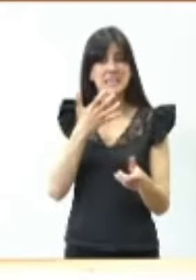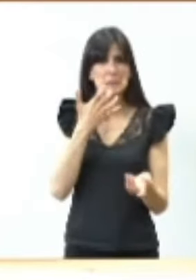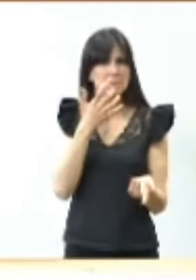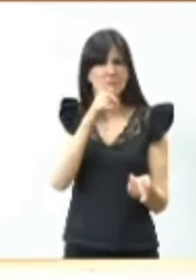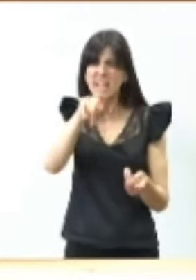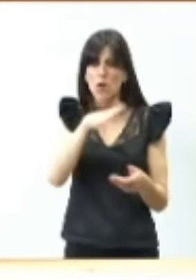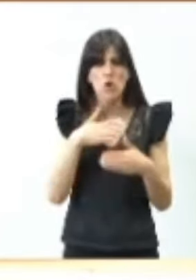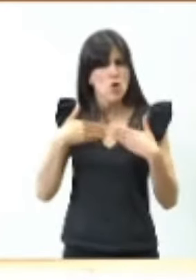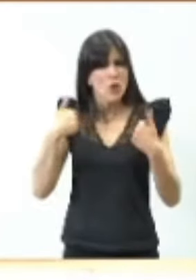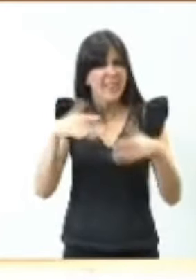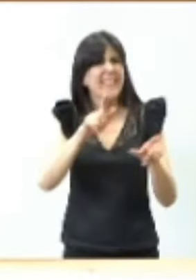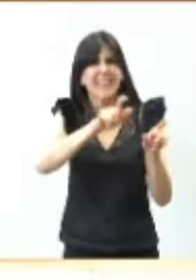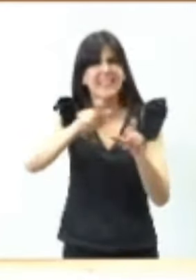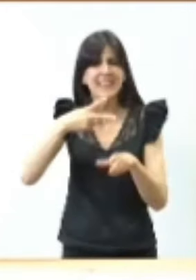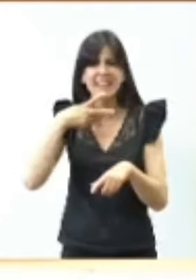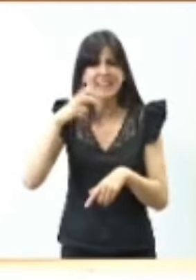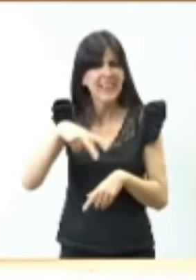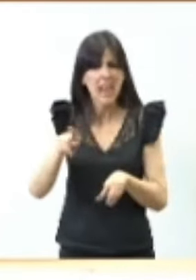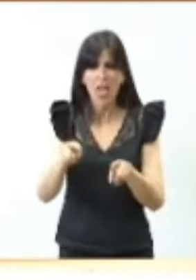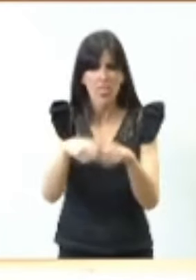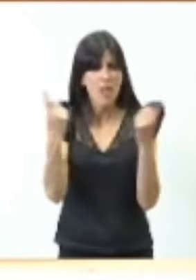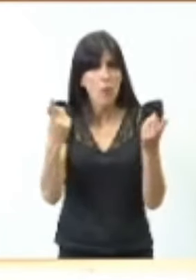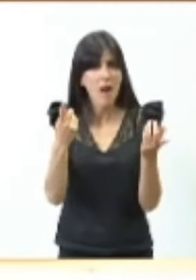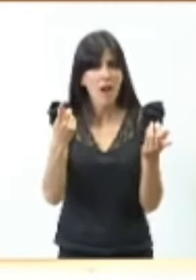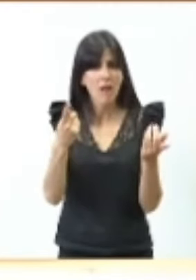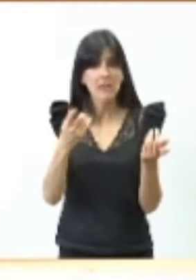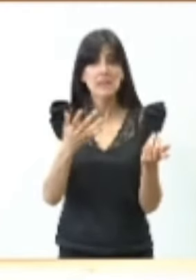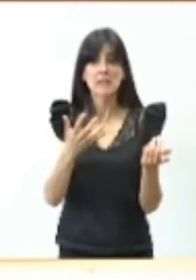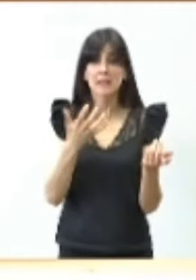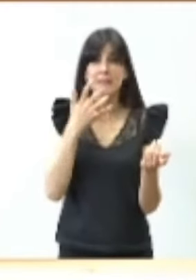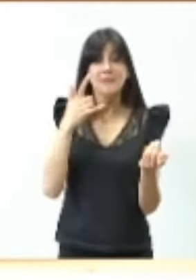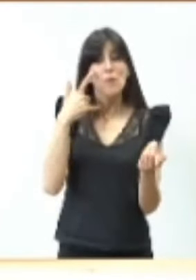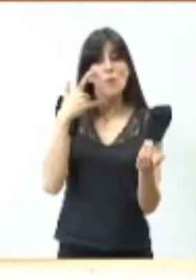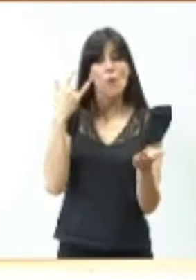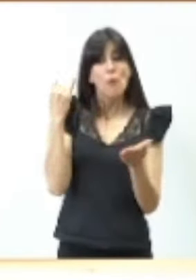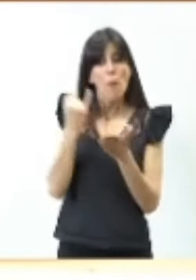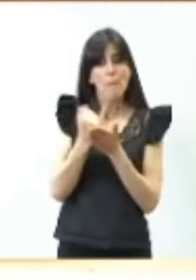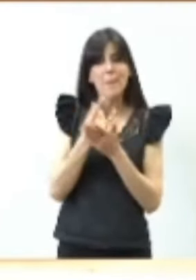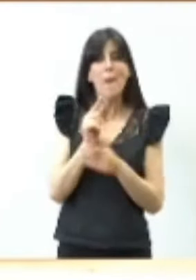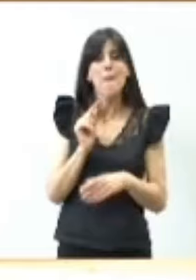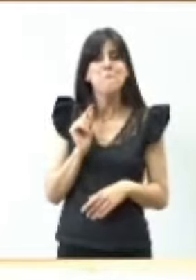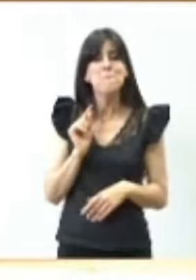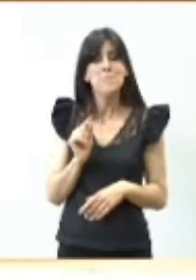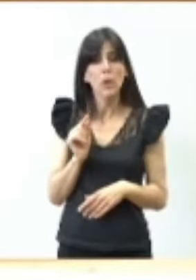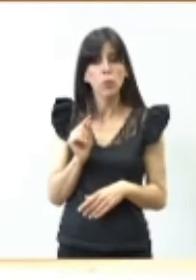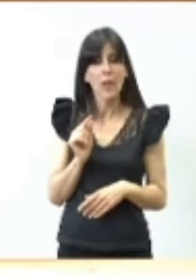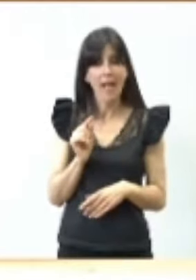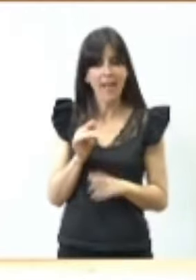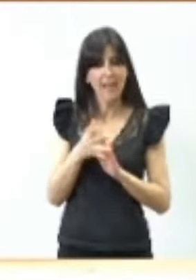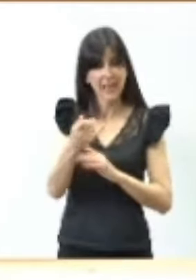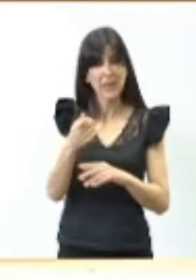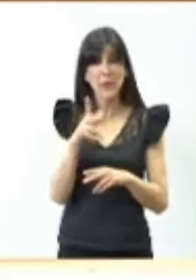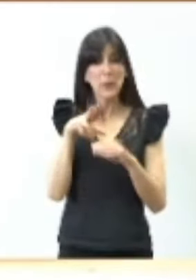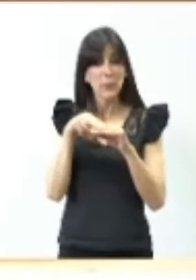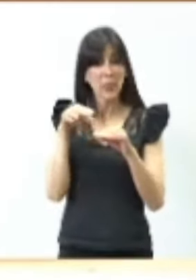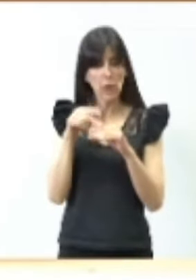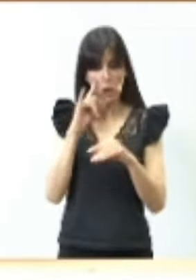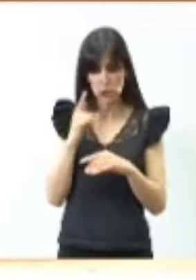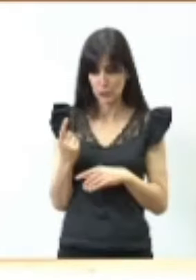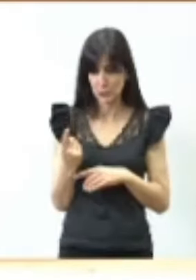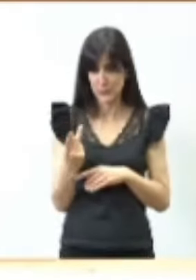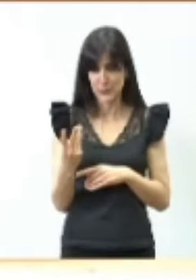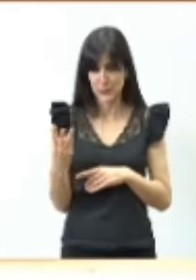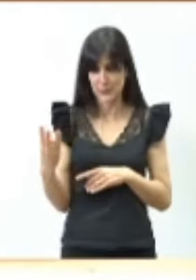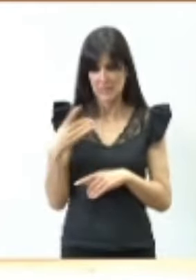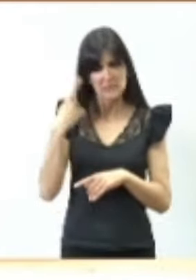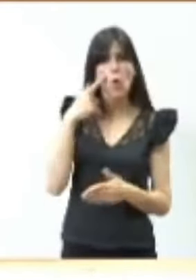excepción, a todos y cada una de sus señorías, a que comprueben el minutaje en los vídeos que están a su disposición. Señora ministra, le